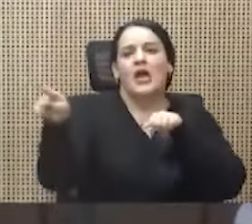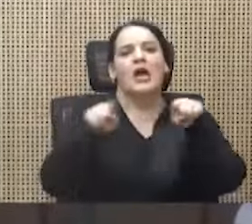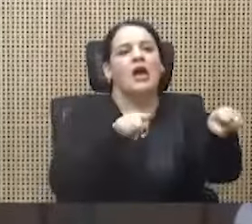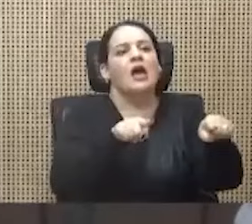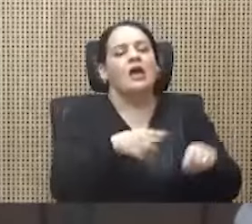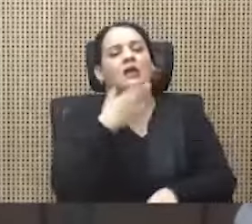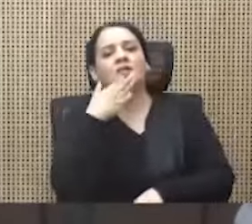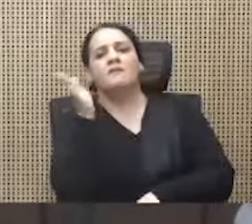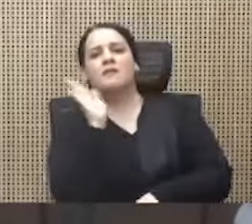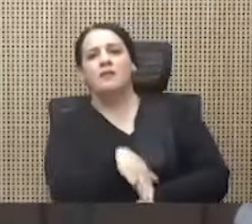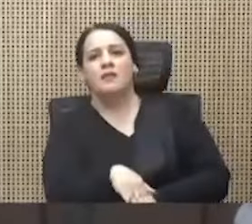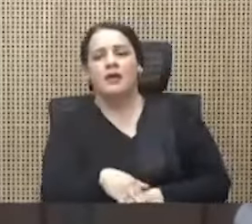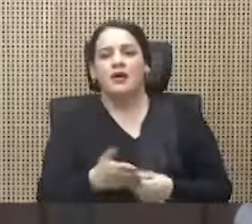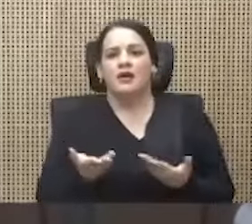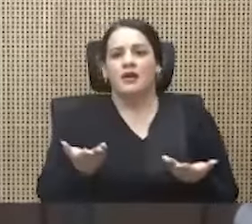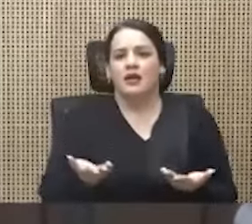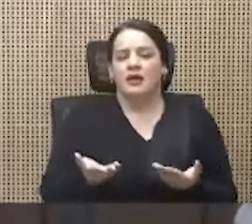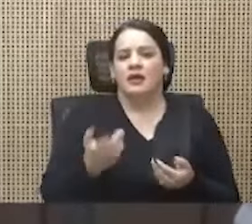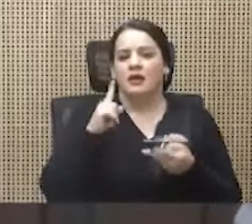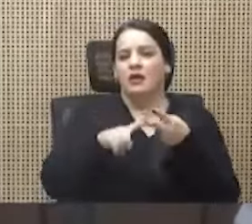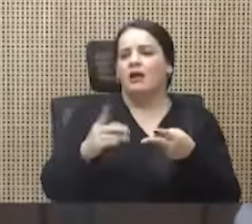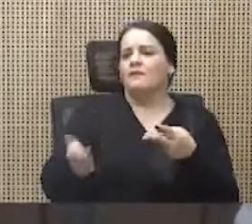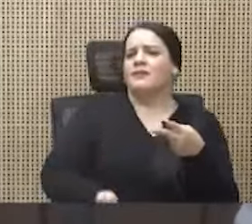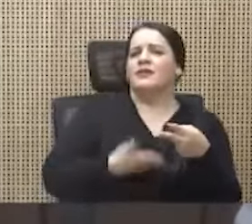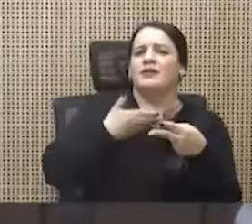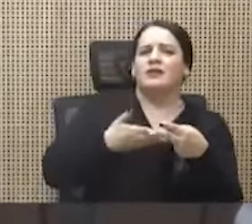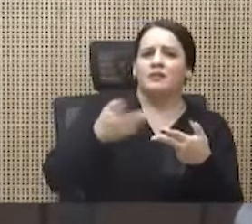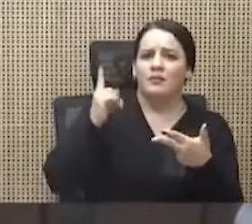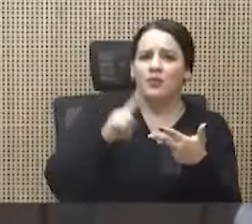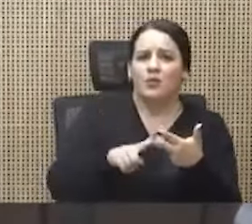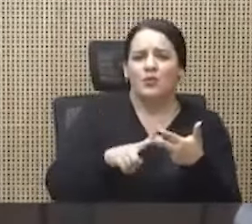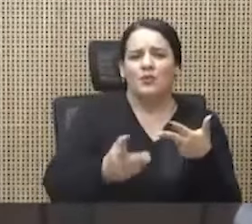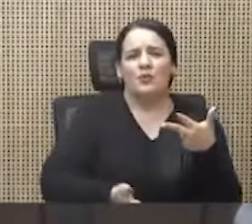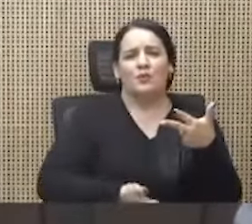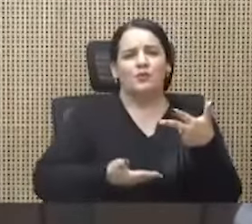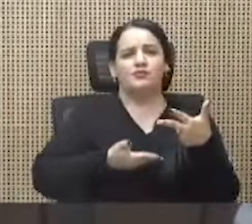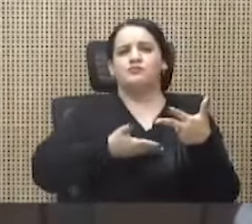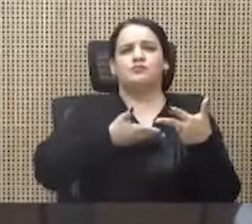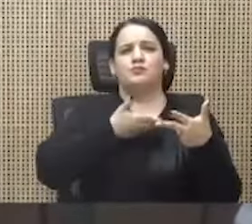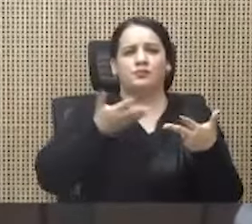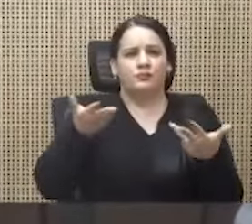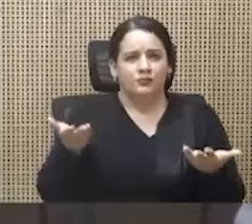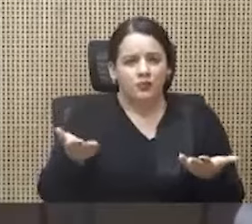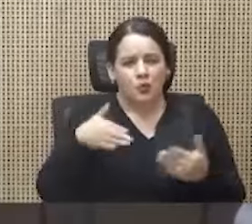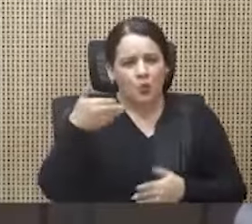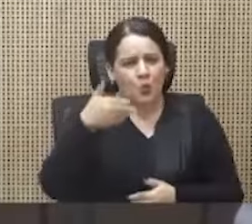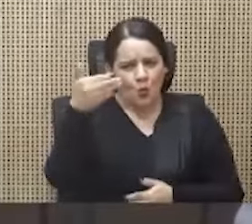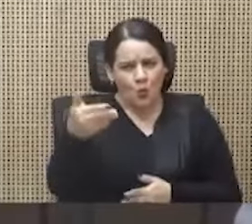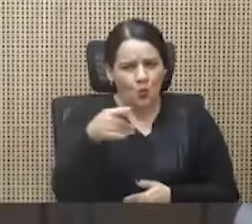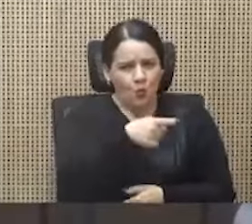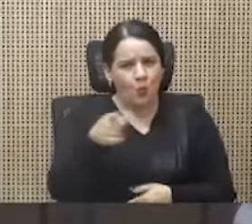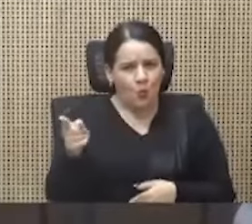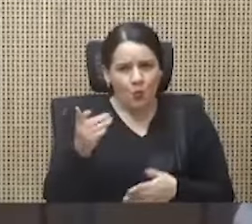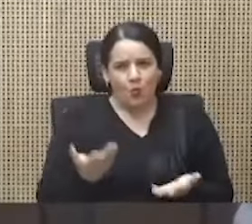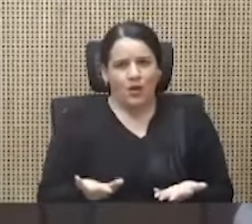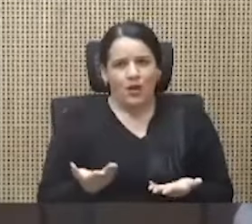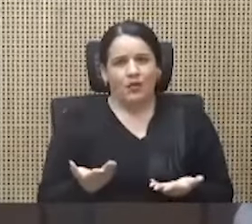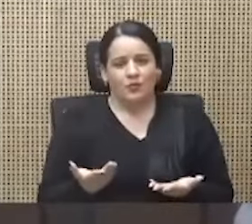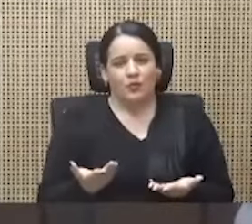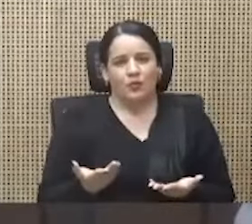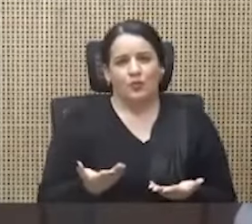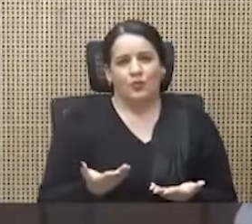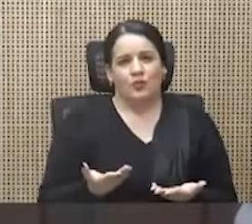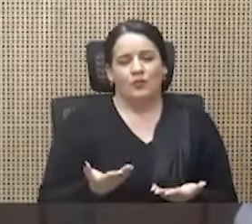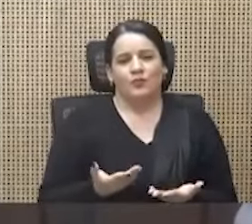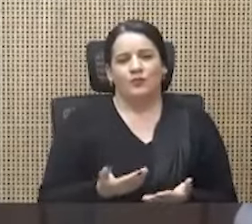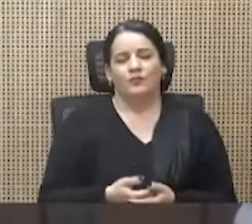mala crianza, de prepotencia, de arrogancia, cuando ha sido